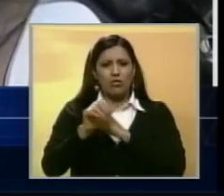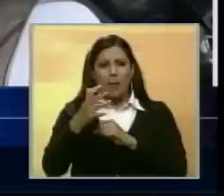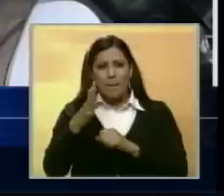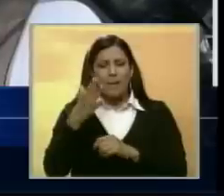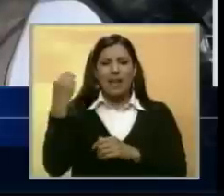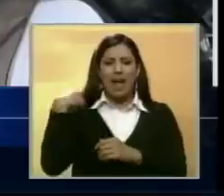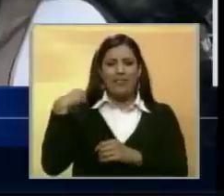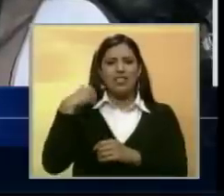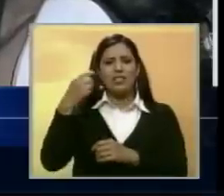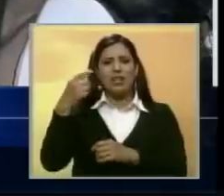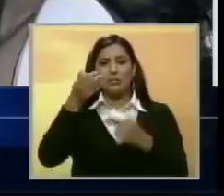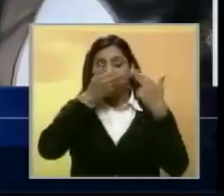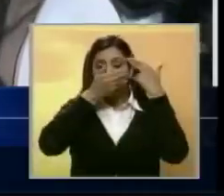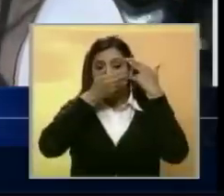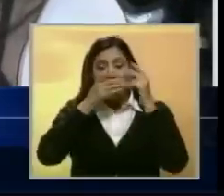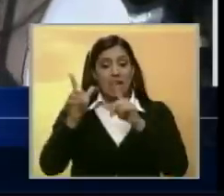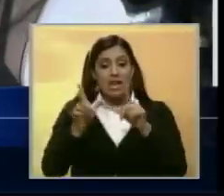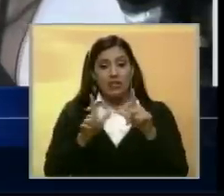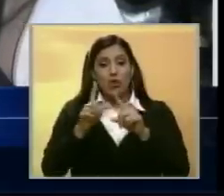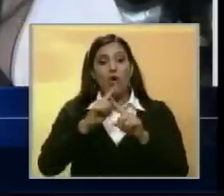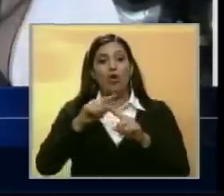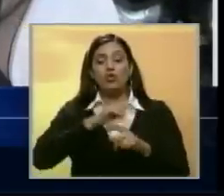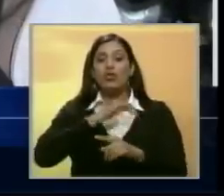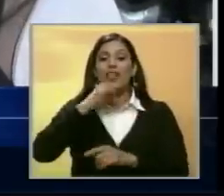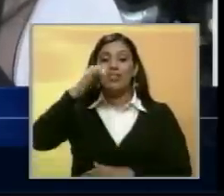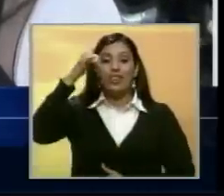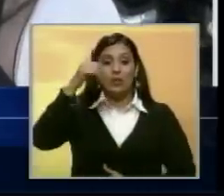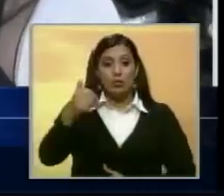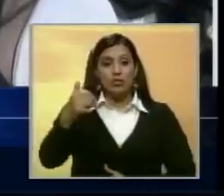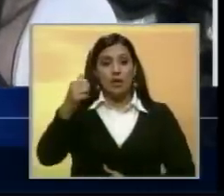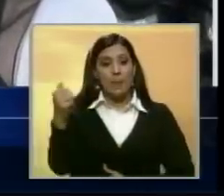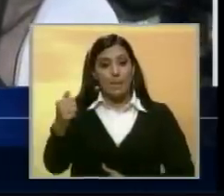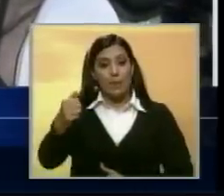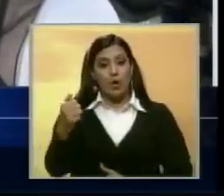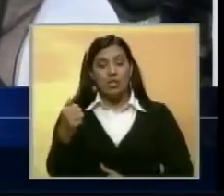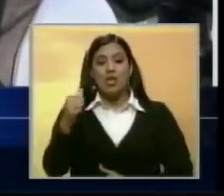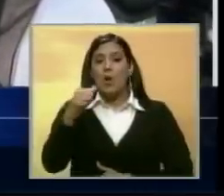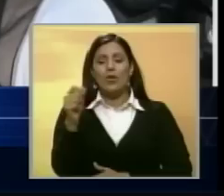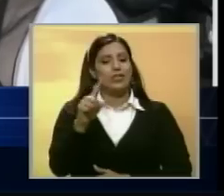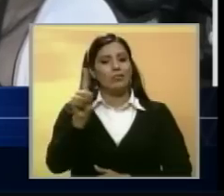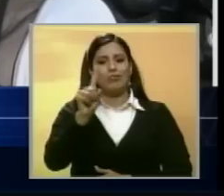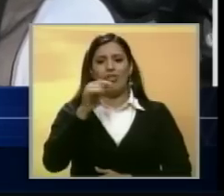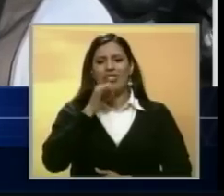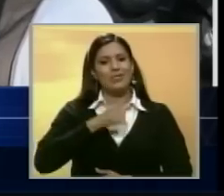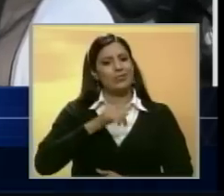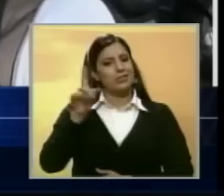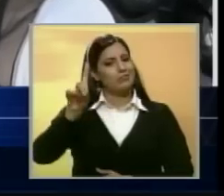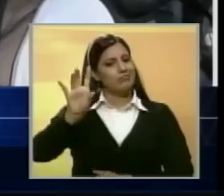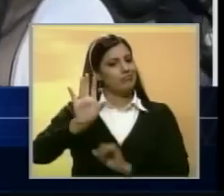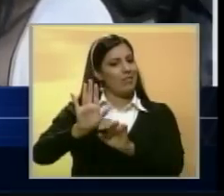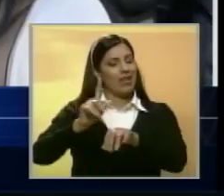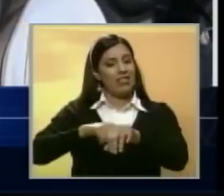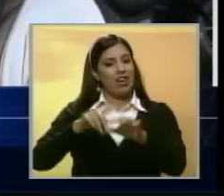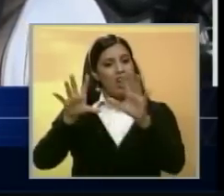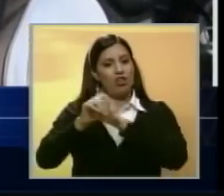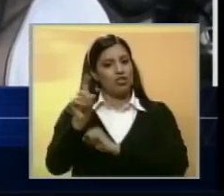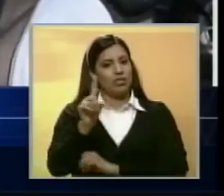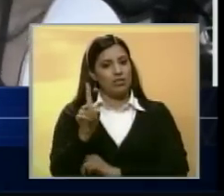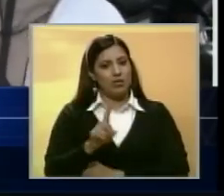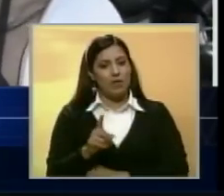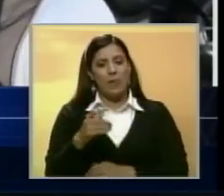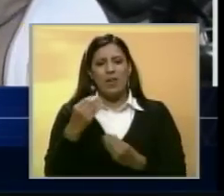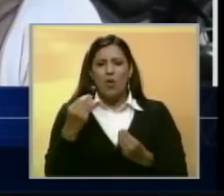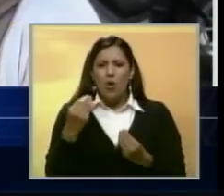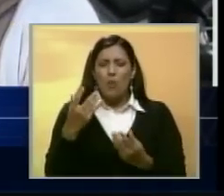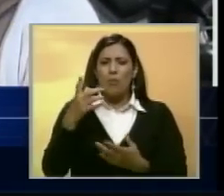nos avisaron que él estaba secuestrado. Cuando fuimos a poner la denuncia, nos dijeron que no podían formular denuncia a esa hora de la noche.